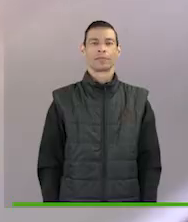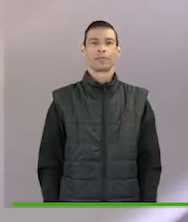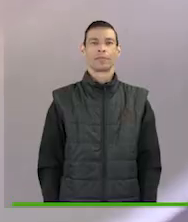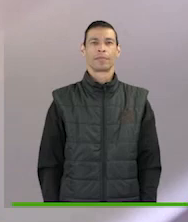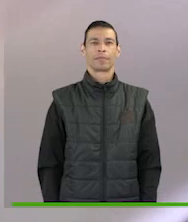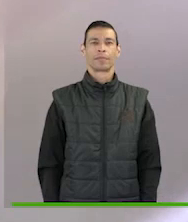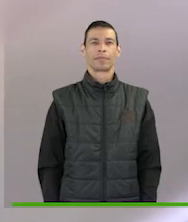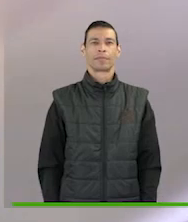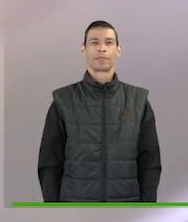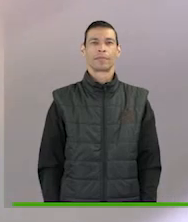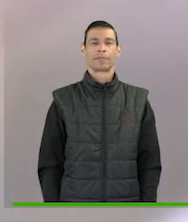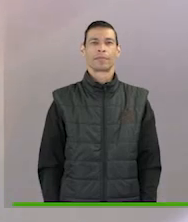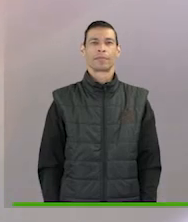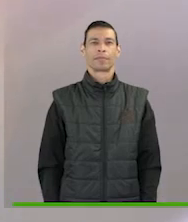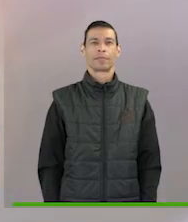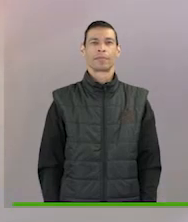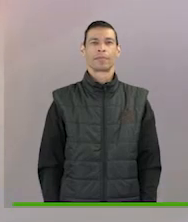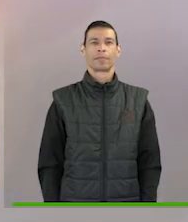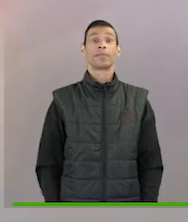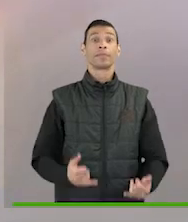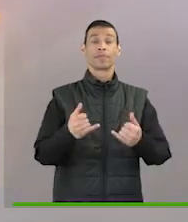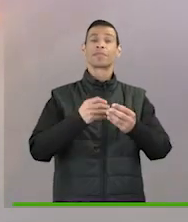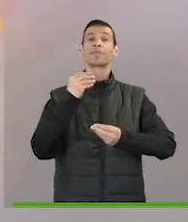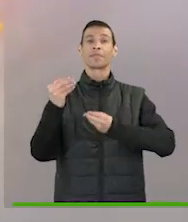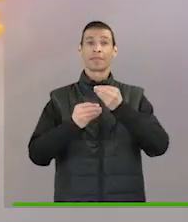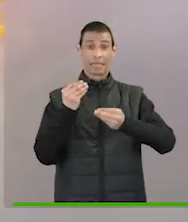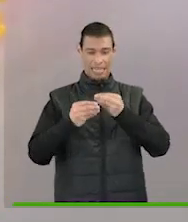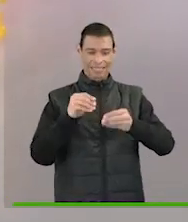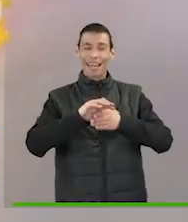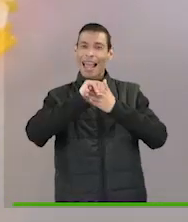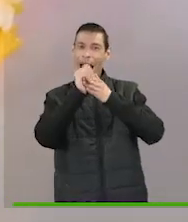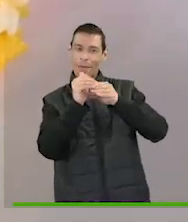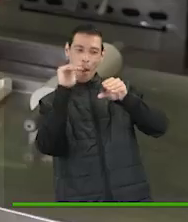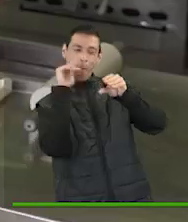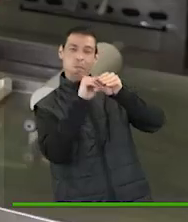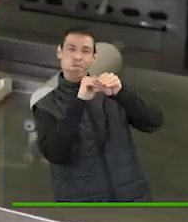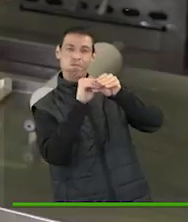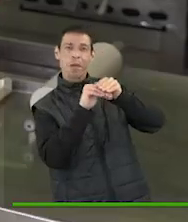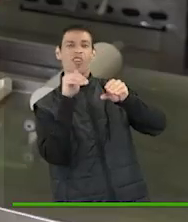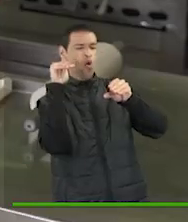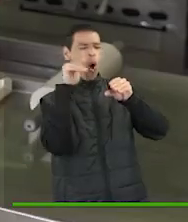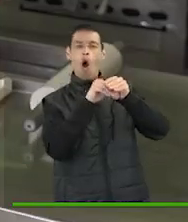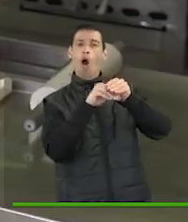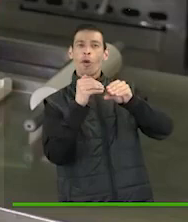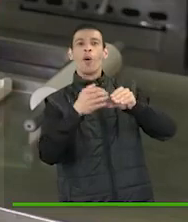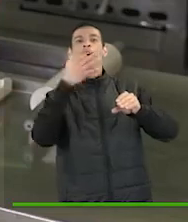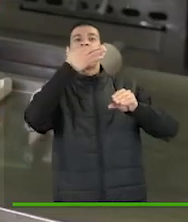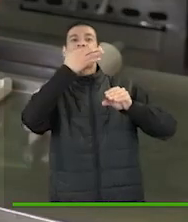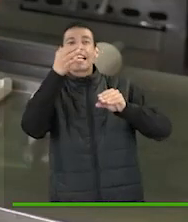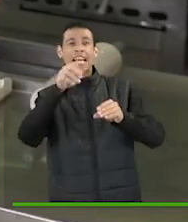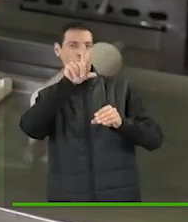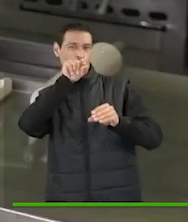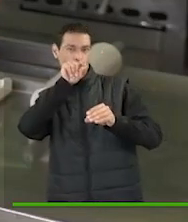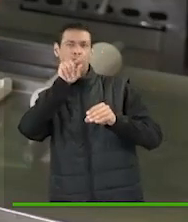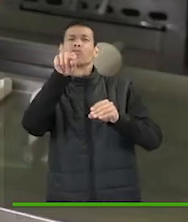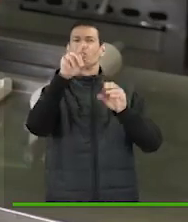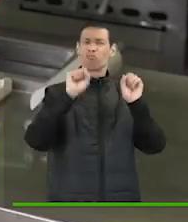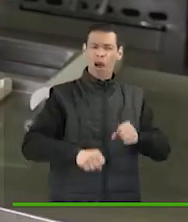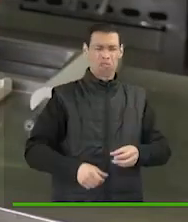hoy vamos a preparar arepa rellena la vamos a hacer rellena con queso y pollo pero ustedes la pueden hacer con chorizo con salchicha